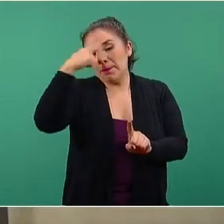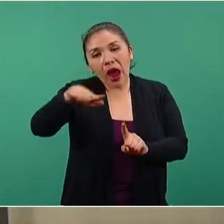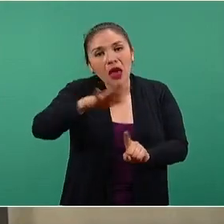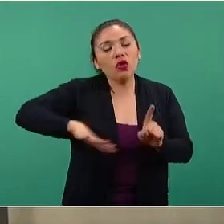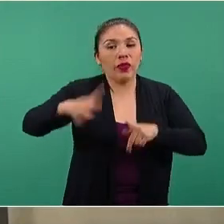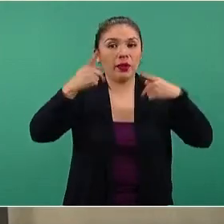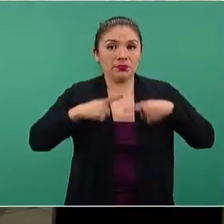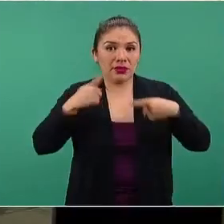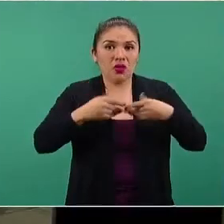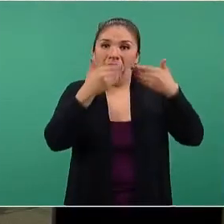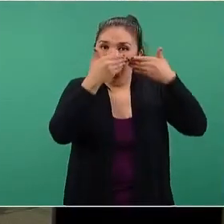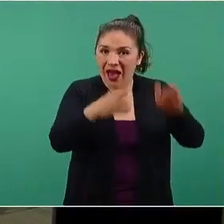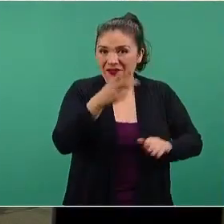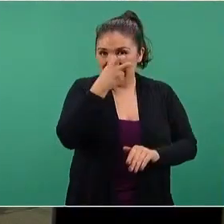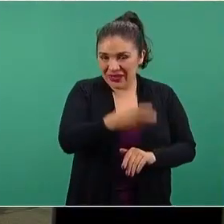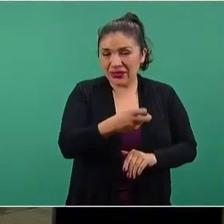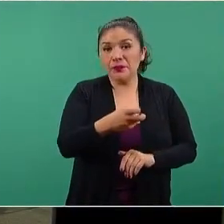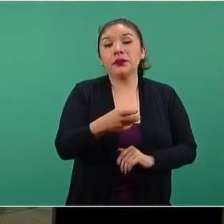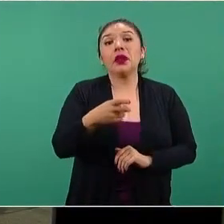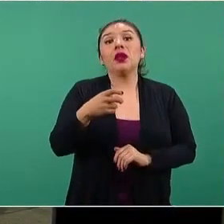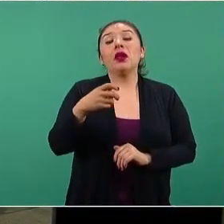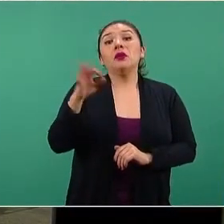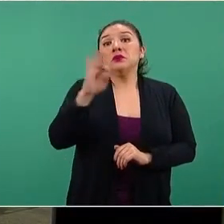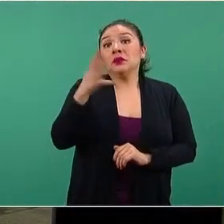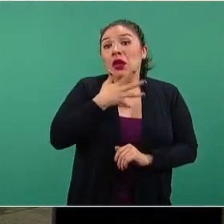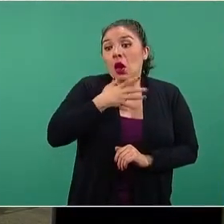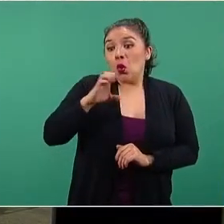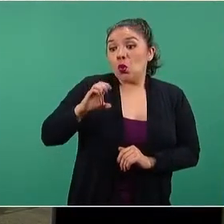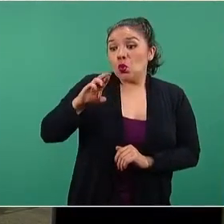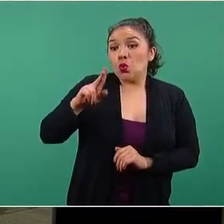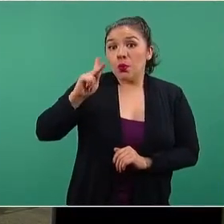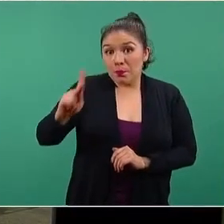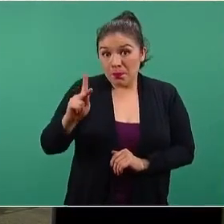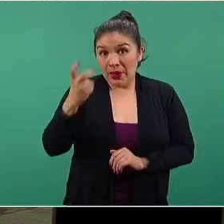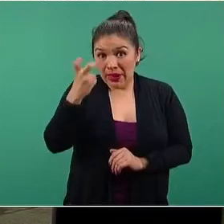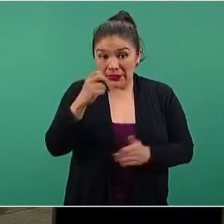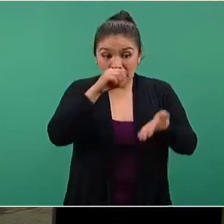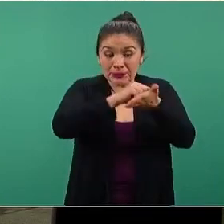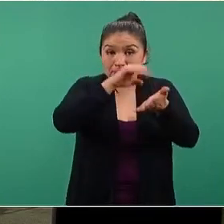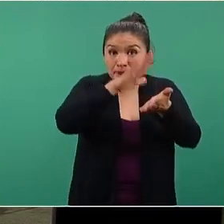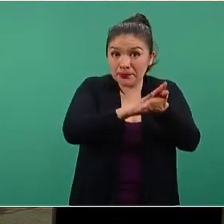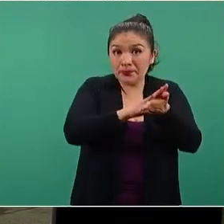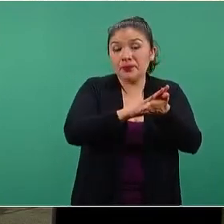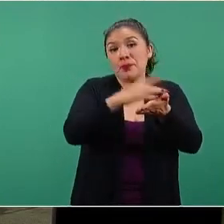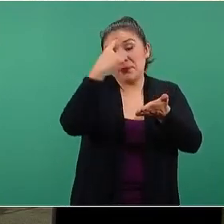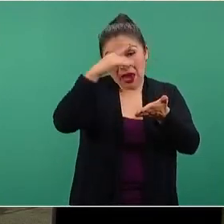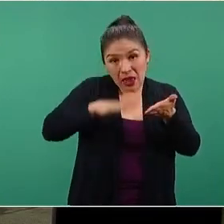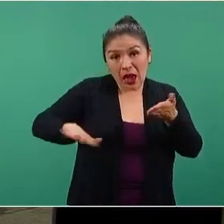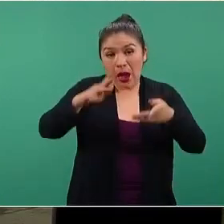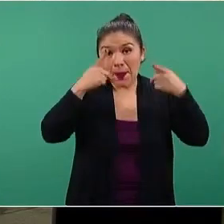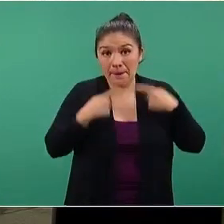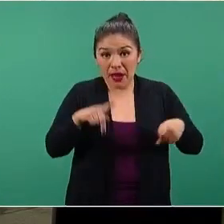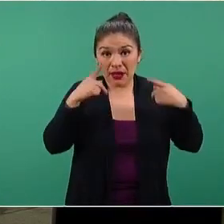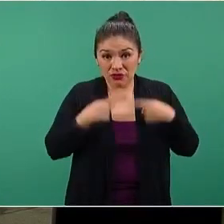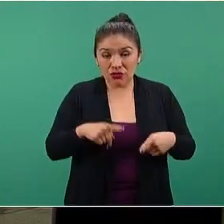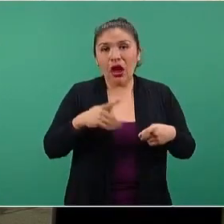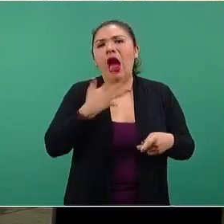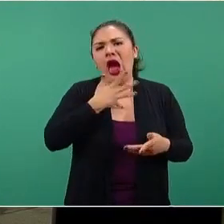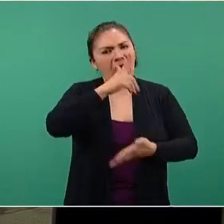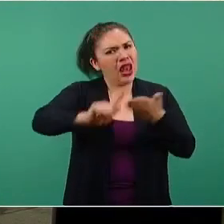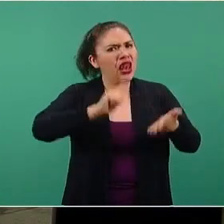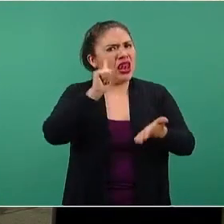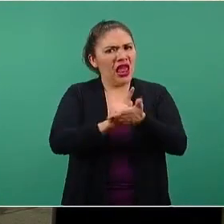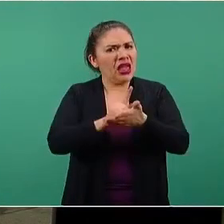las personas. En la medida en que existe esta CURP, esta cédula única de identificación, del registro poblacional, que por ley existe